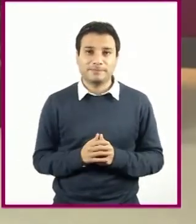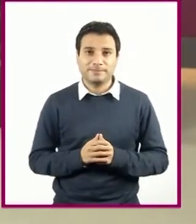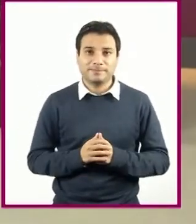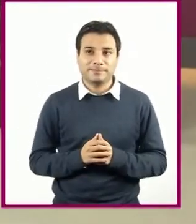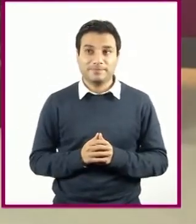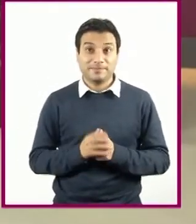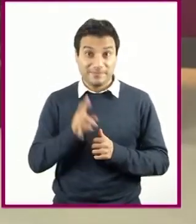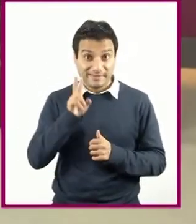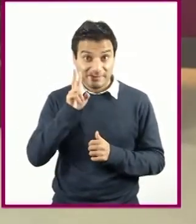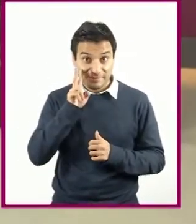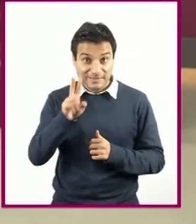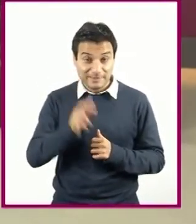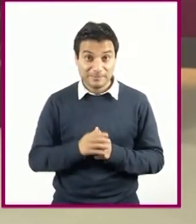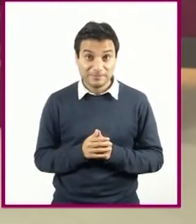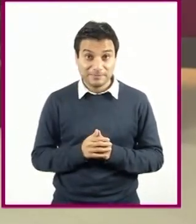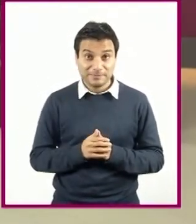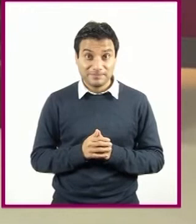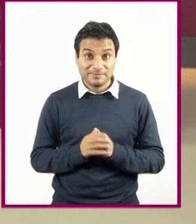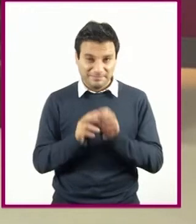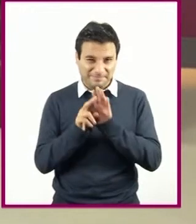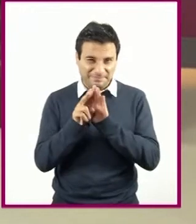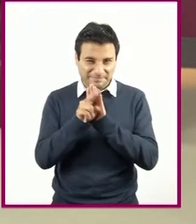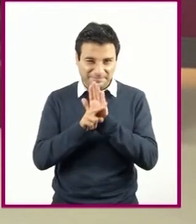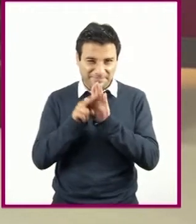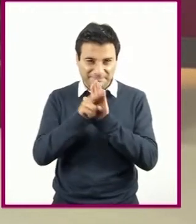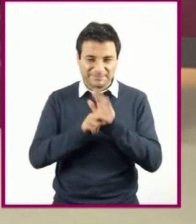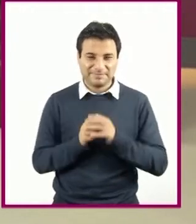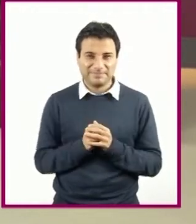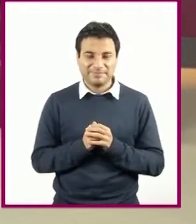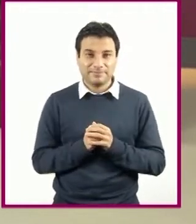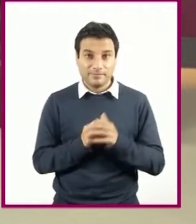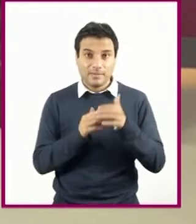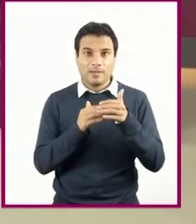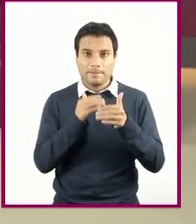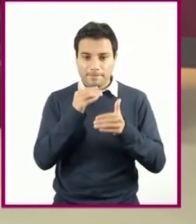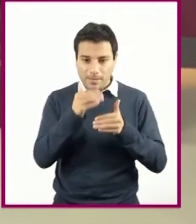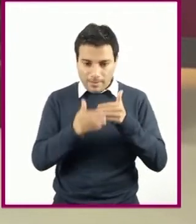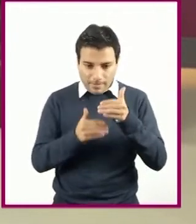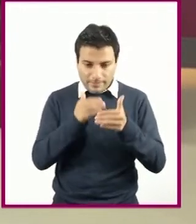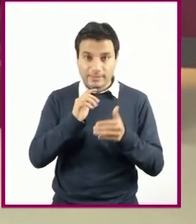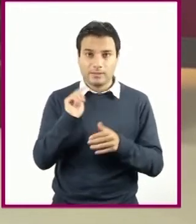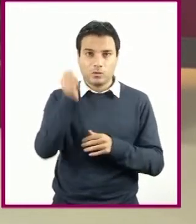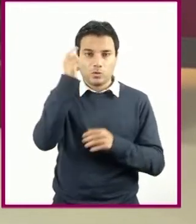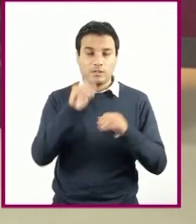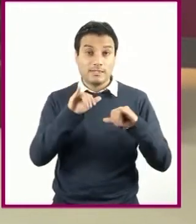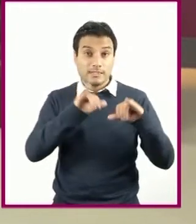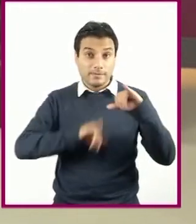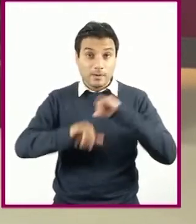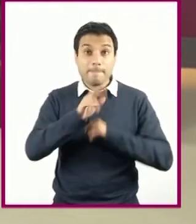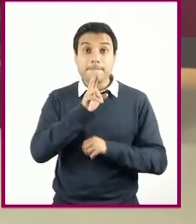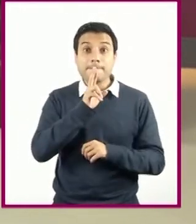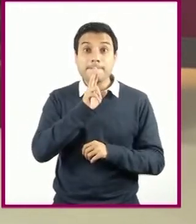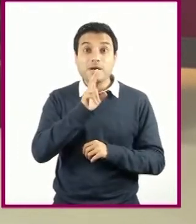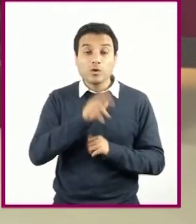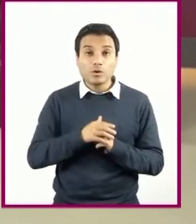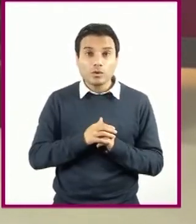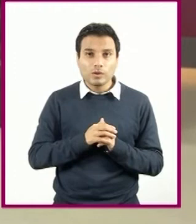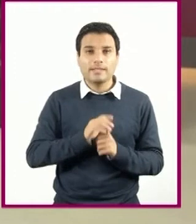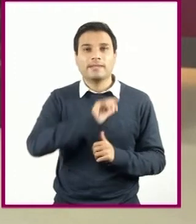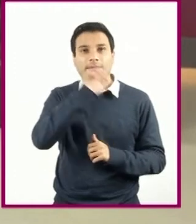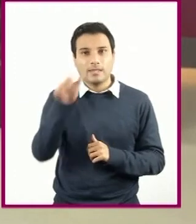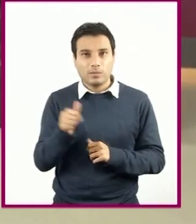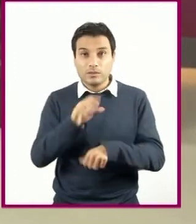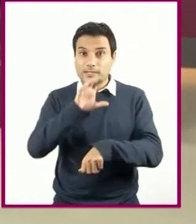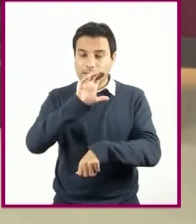Como pudieron observar y escuchar en el video, los avances tecnológicos científicos ayudaron a transformar la